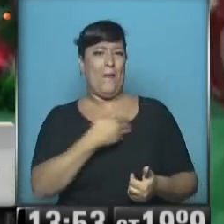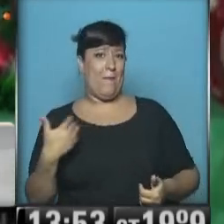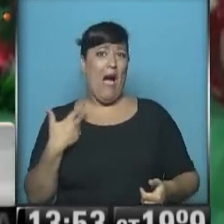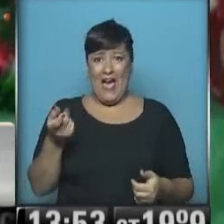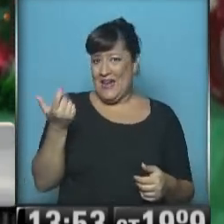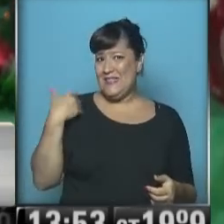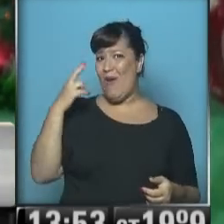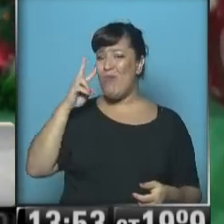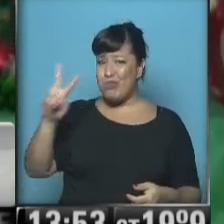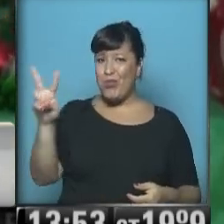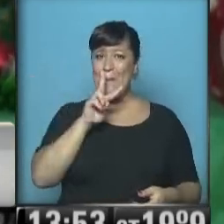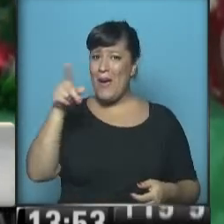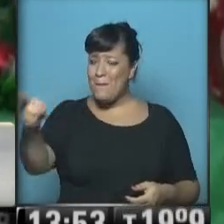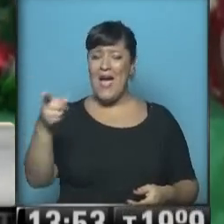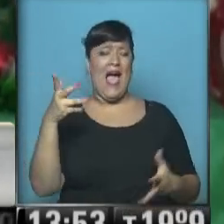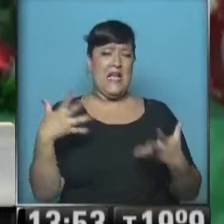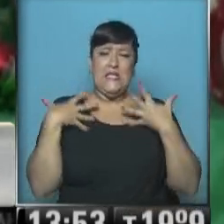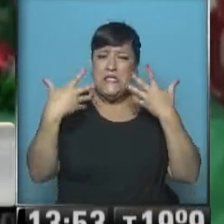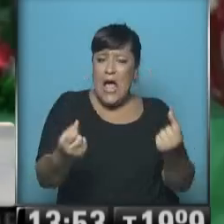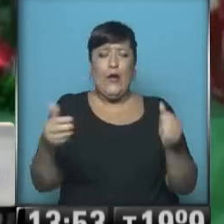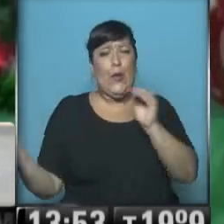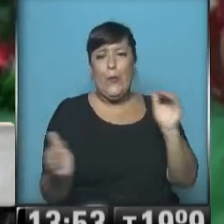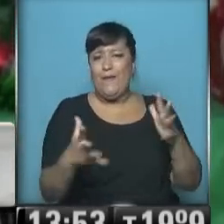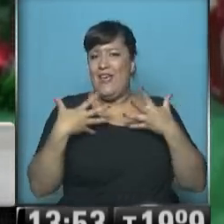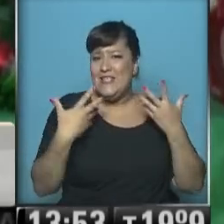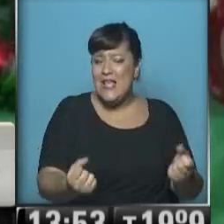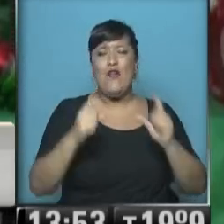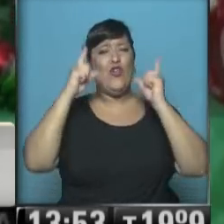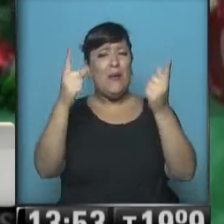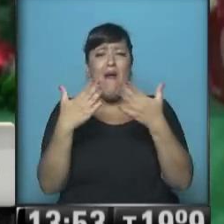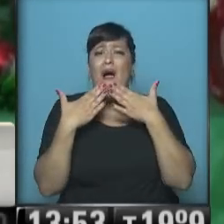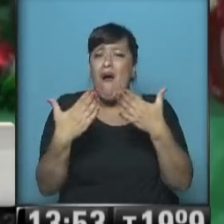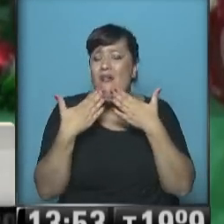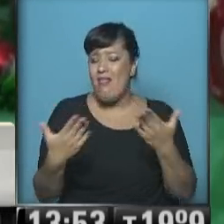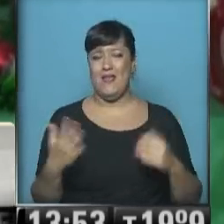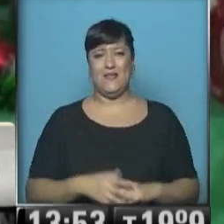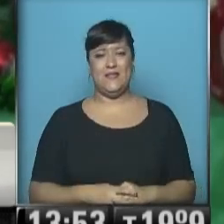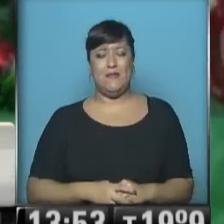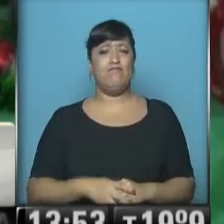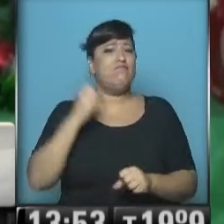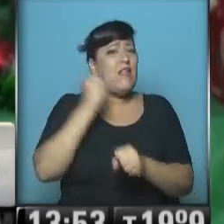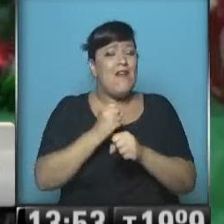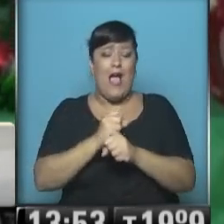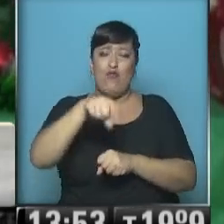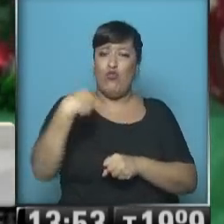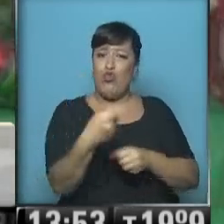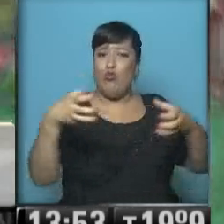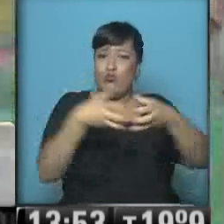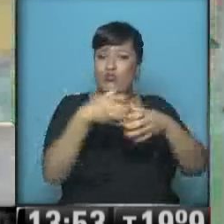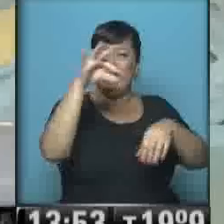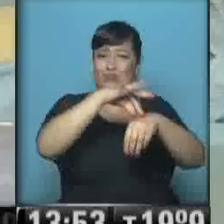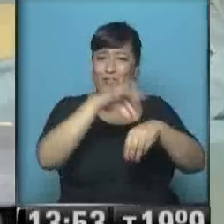vieron recién, sana, el bebé sano, agradecidos. Bueno, trabajando acá en equipo con los médicos